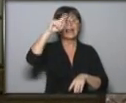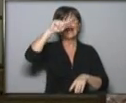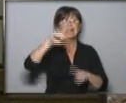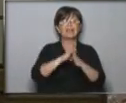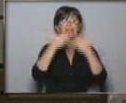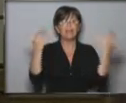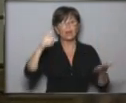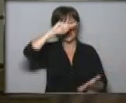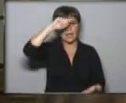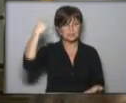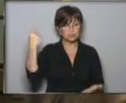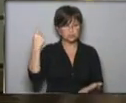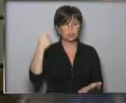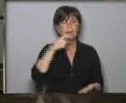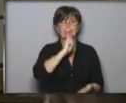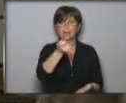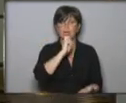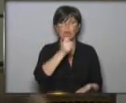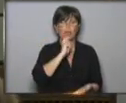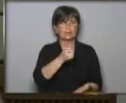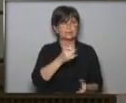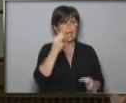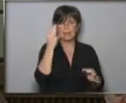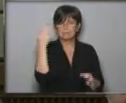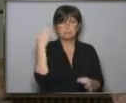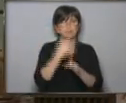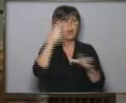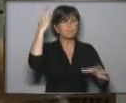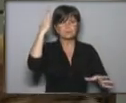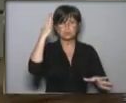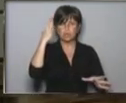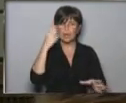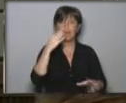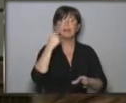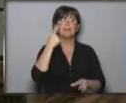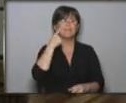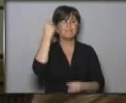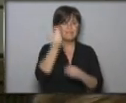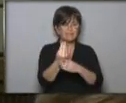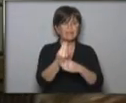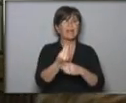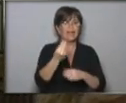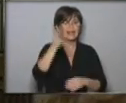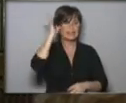Buenos Aires. Una excelente periodista que está radicada en Roma con su familia.